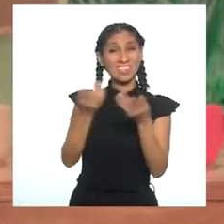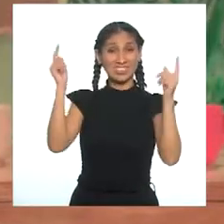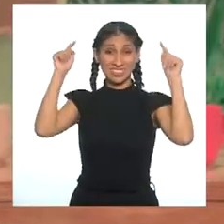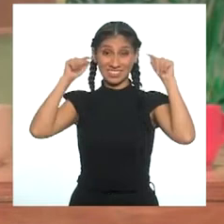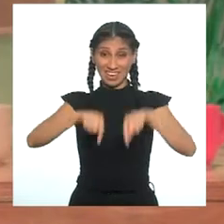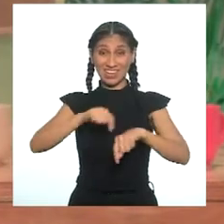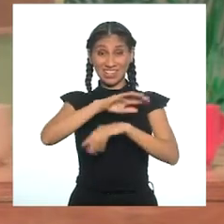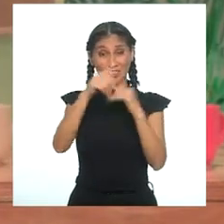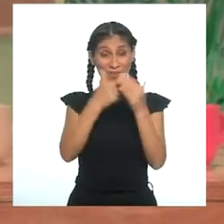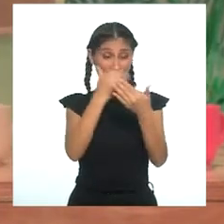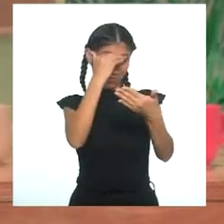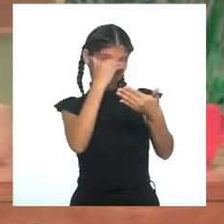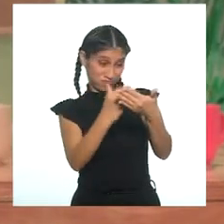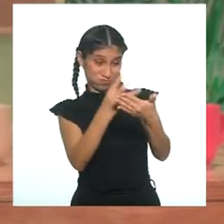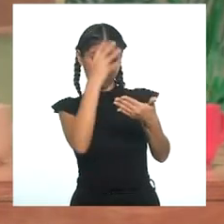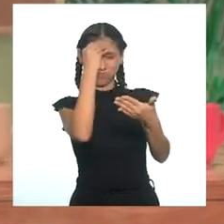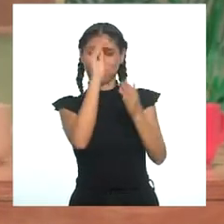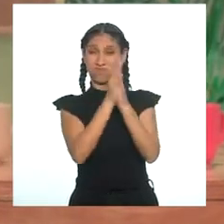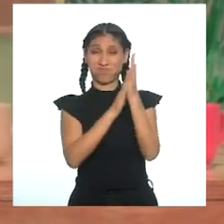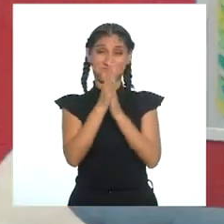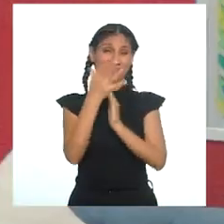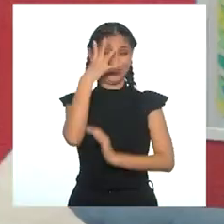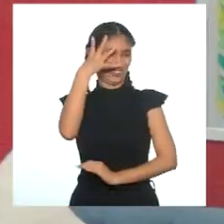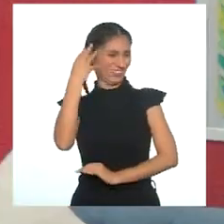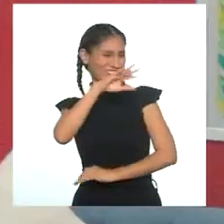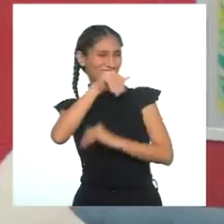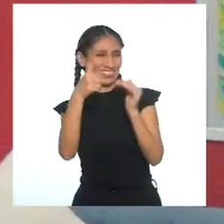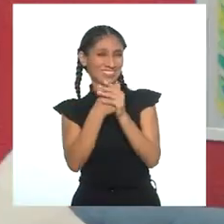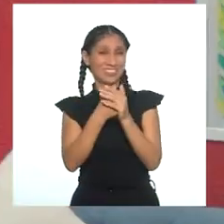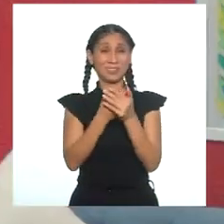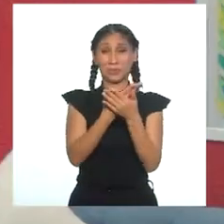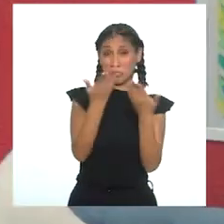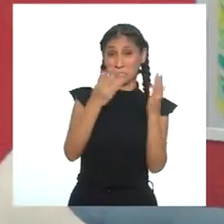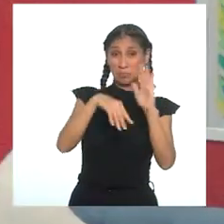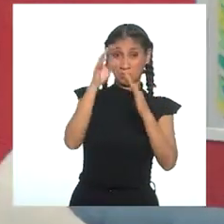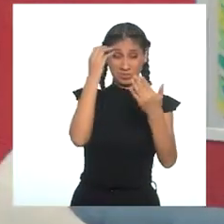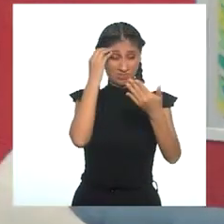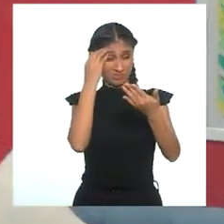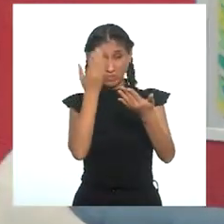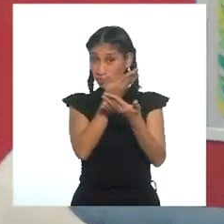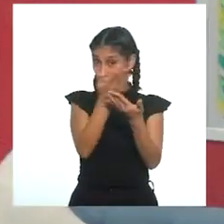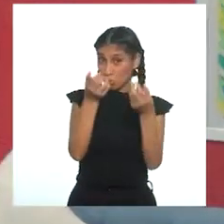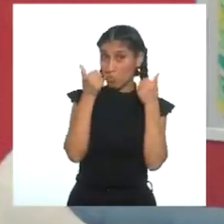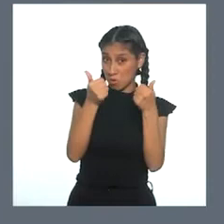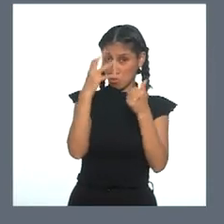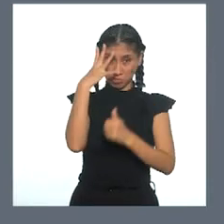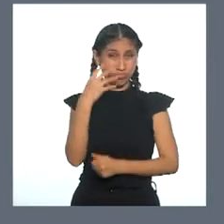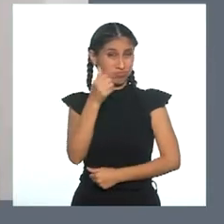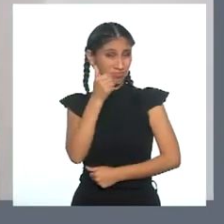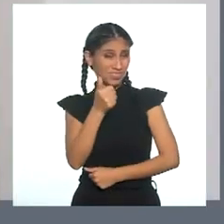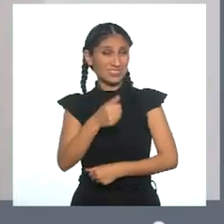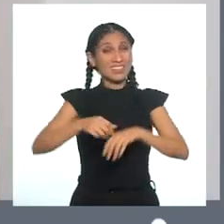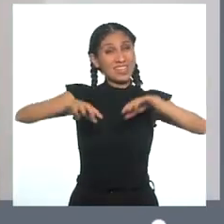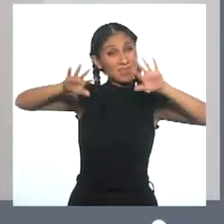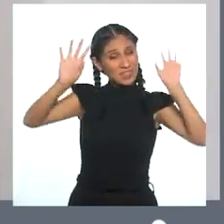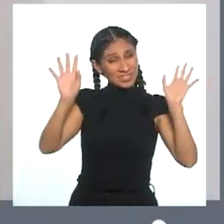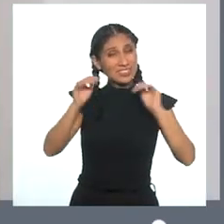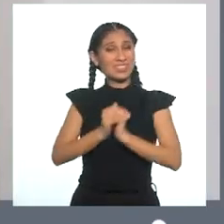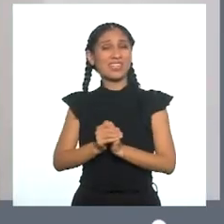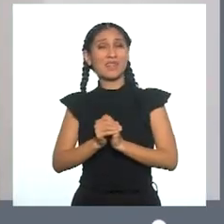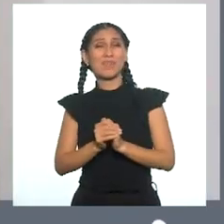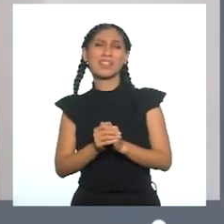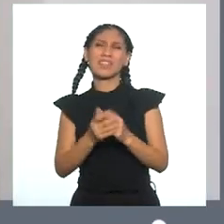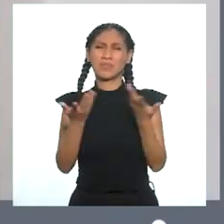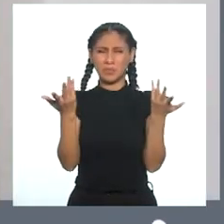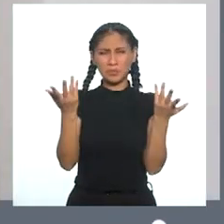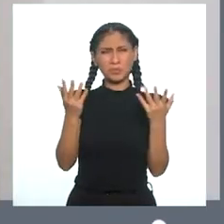el mejor panel de no expertos del mundo. Y no resultaron siendo tan no expertos como dijeron. Tal vez deberíamos